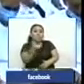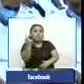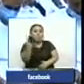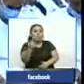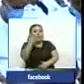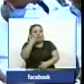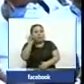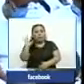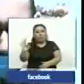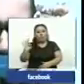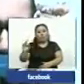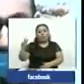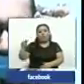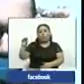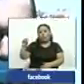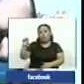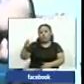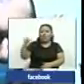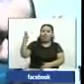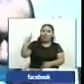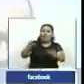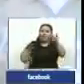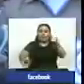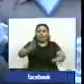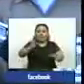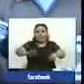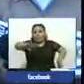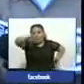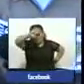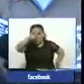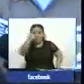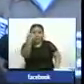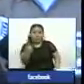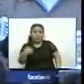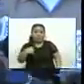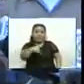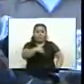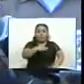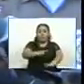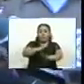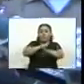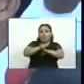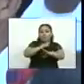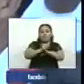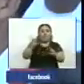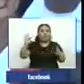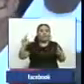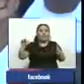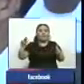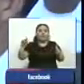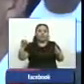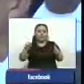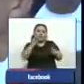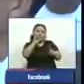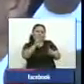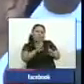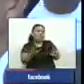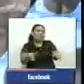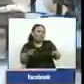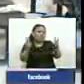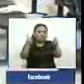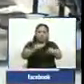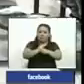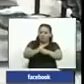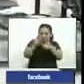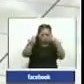testigo Noé del caso Operación Cuscatlán. El ministro de la Defensa Nacional, Francis Merino Monroy, se refirió y aseguró que